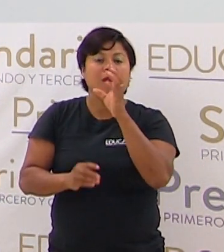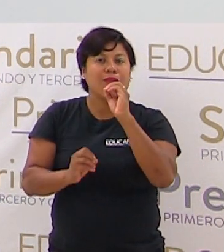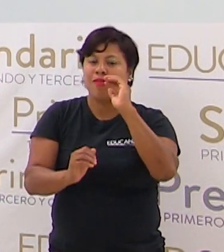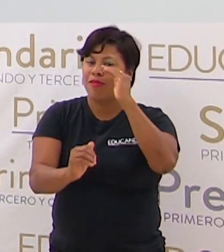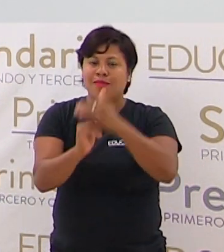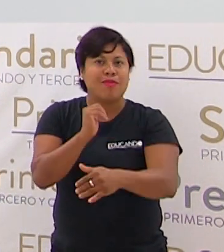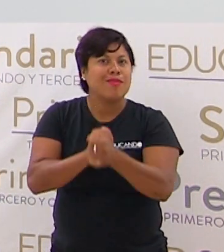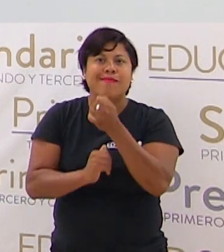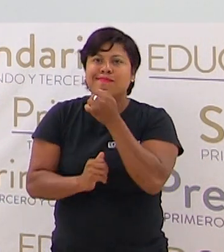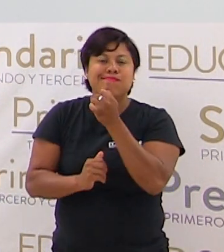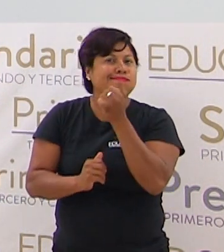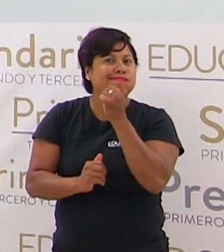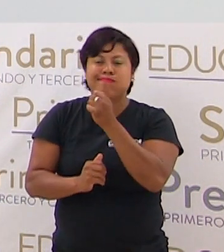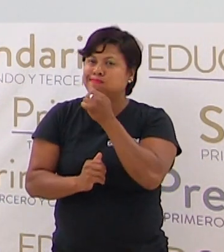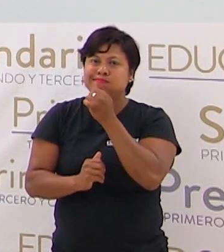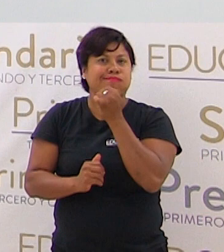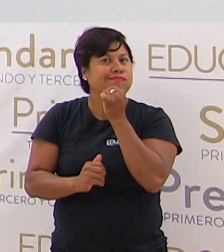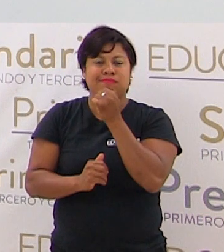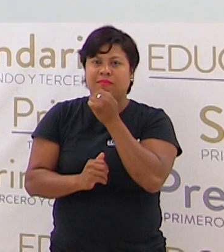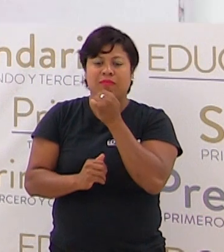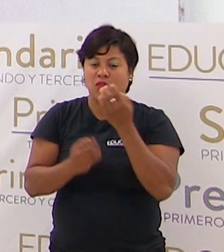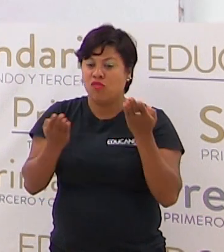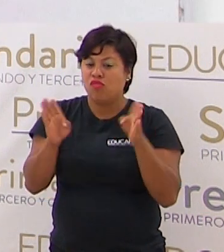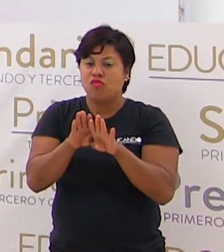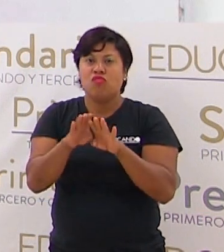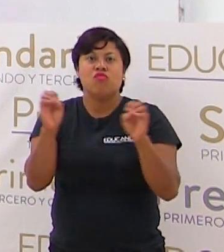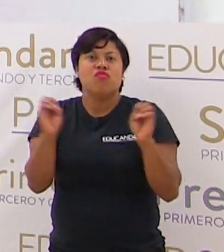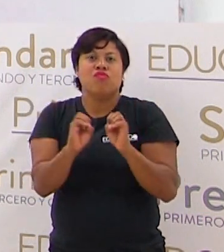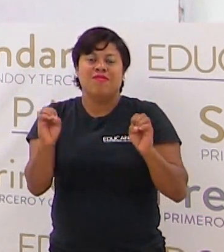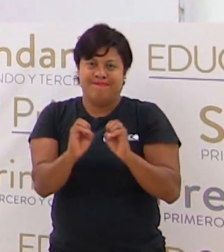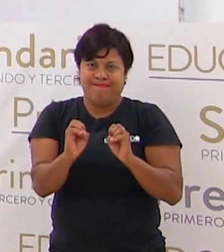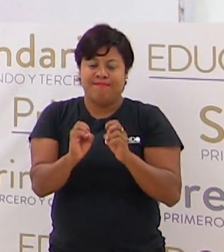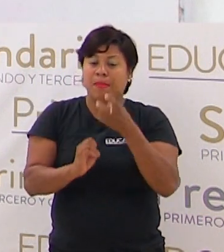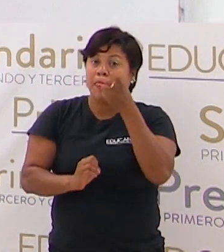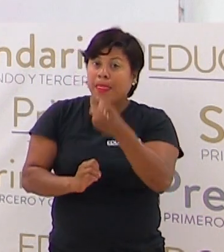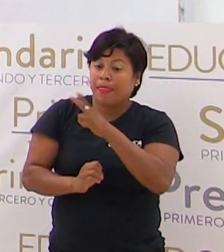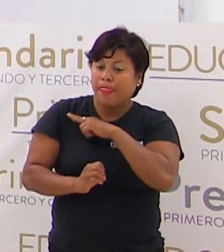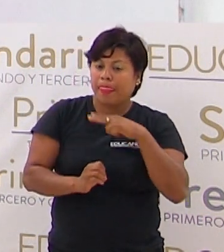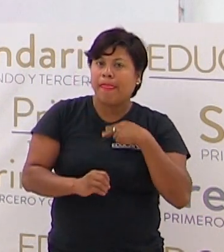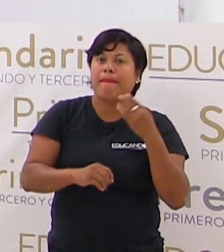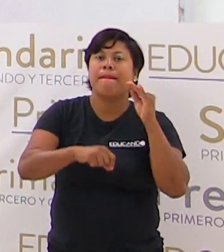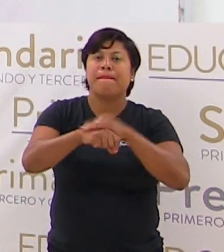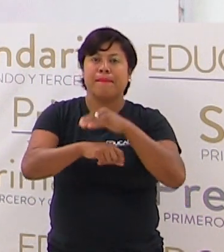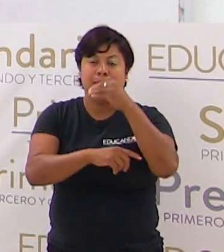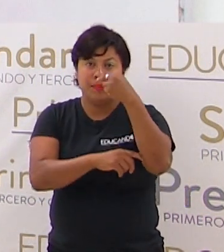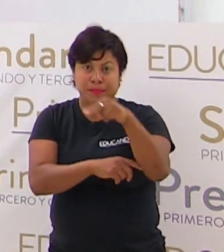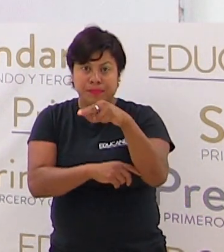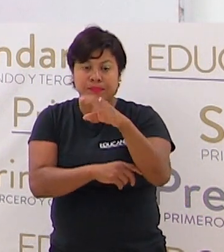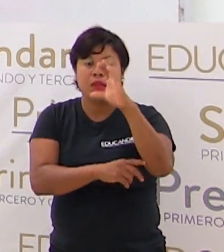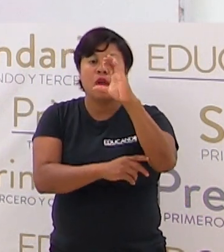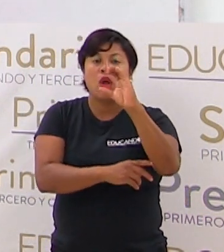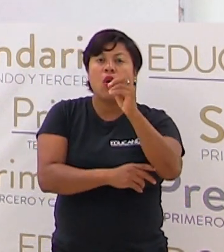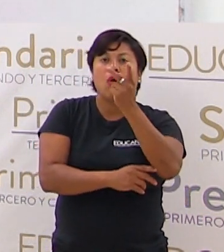ha terminado, bien, que no tiene conclusión. Y a eso le vamos a llamar